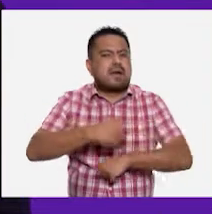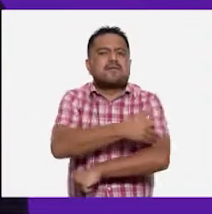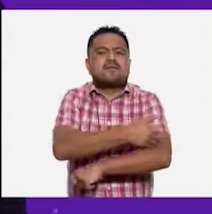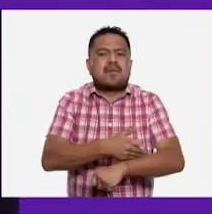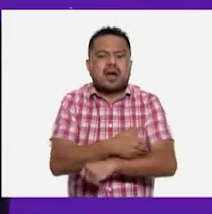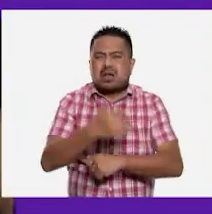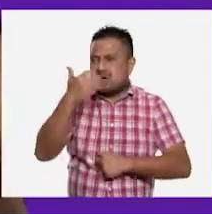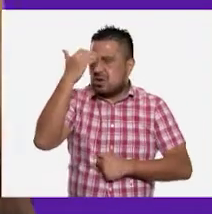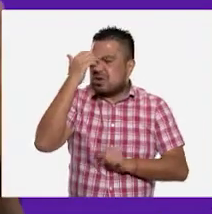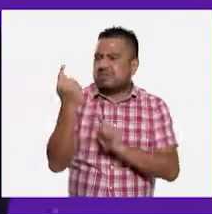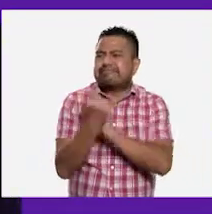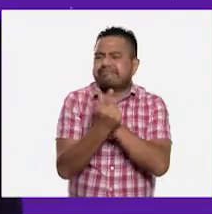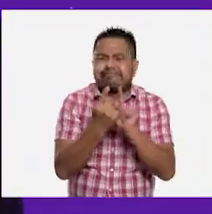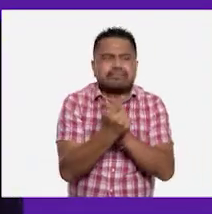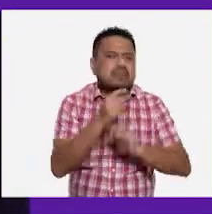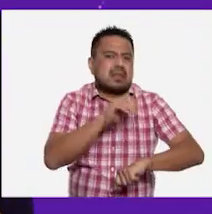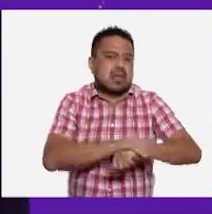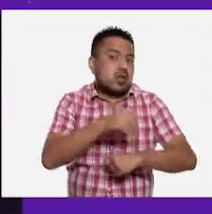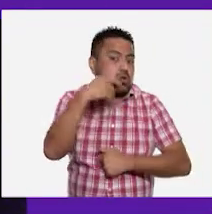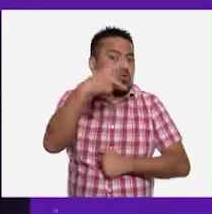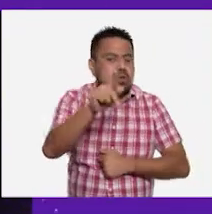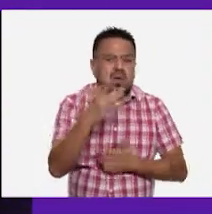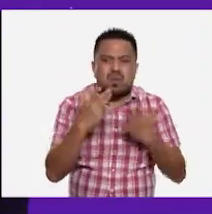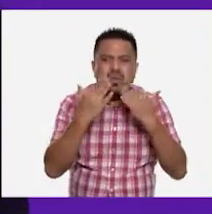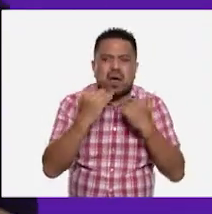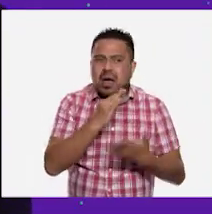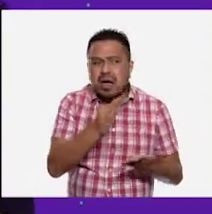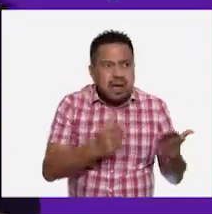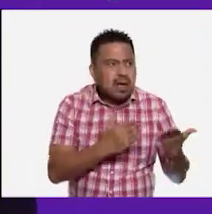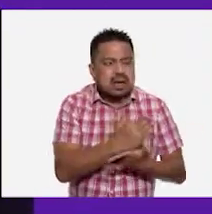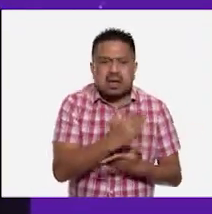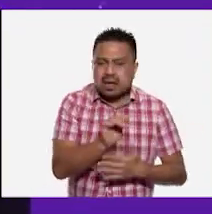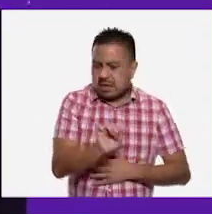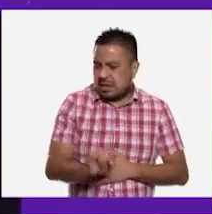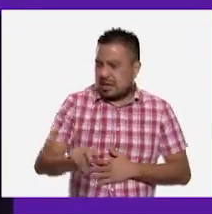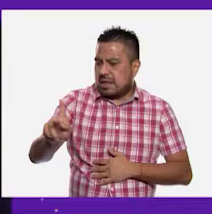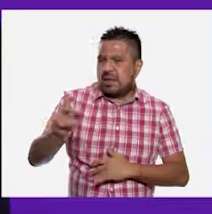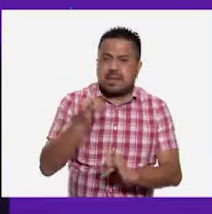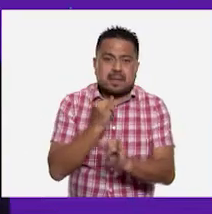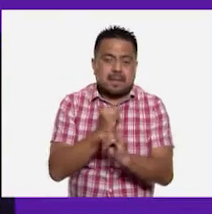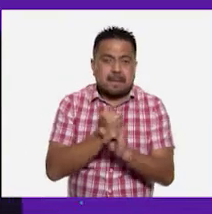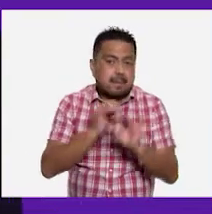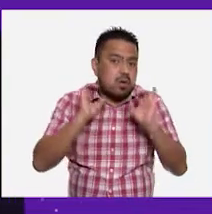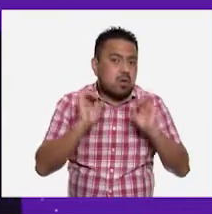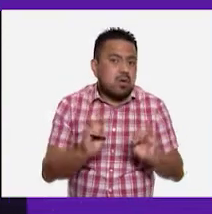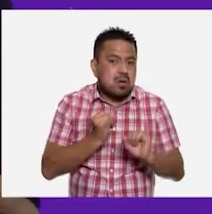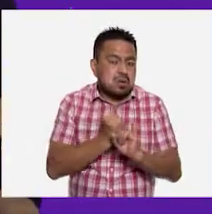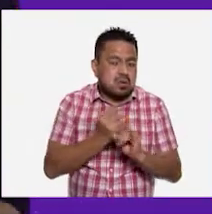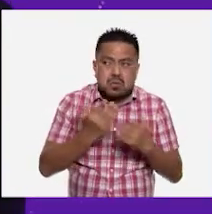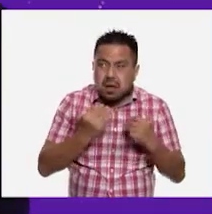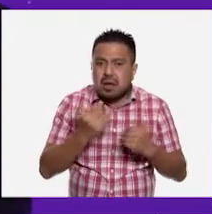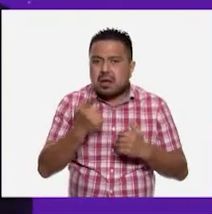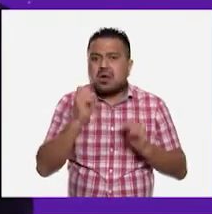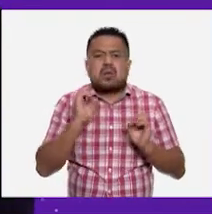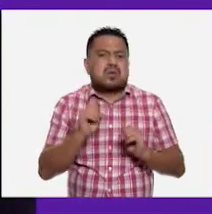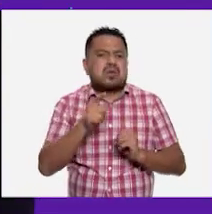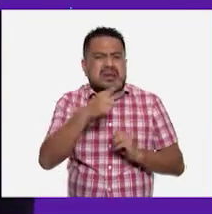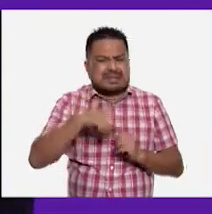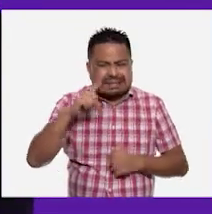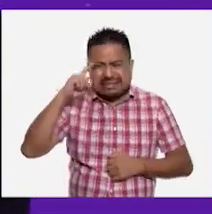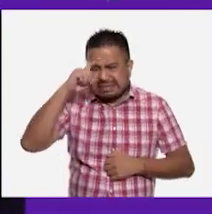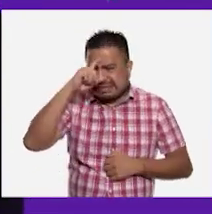familiar, conocido o amigo tuyo no tiene acceso a un dispositivo digital o Internet, o si se le